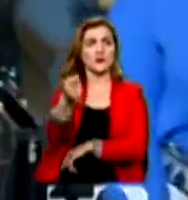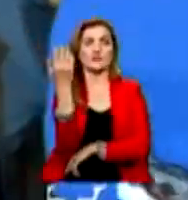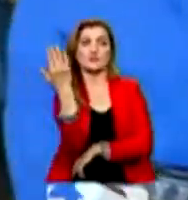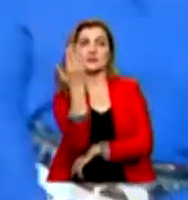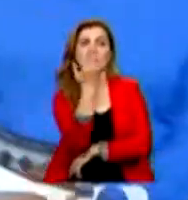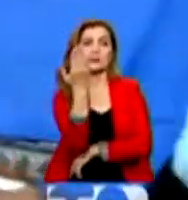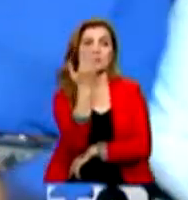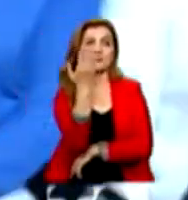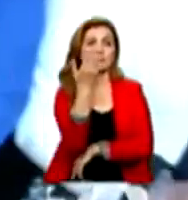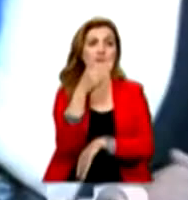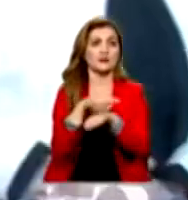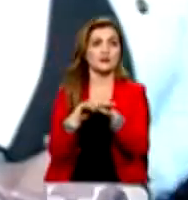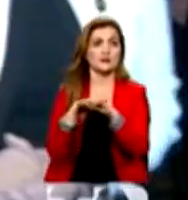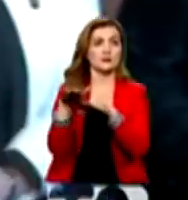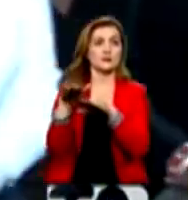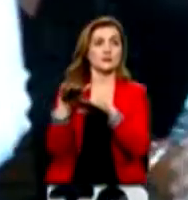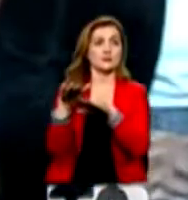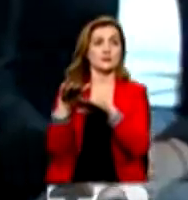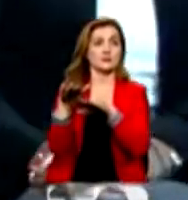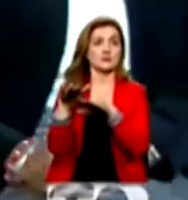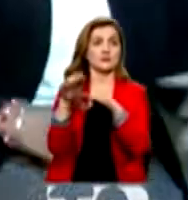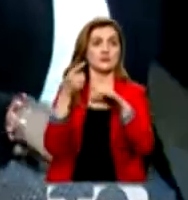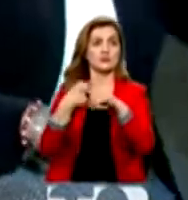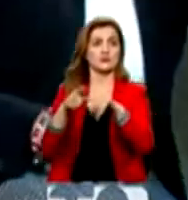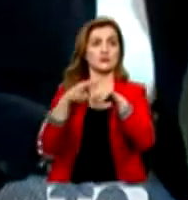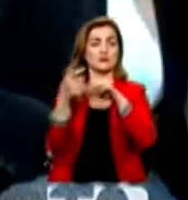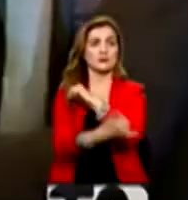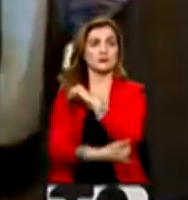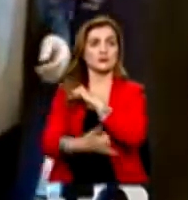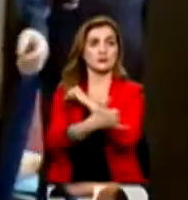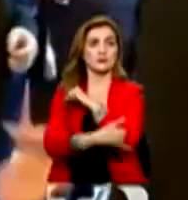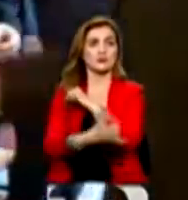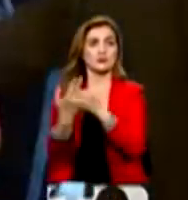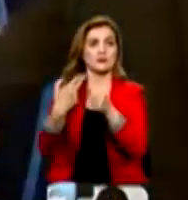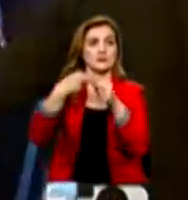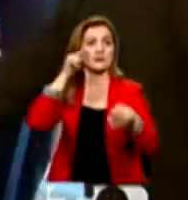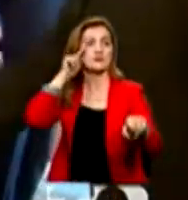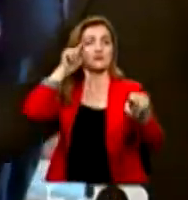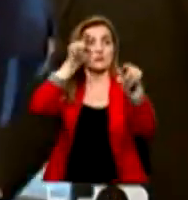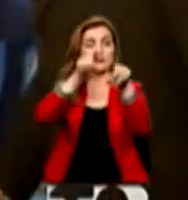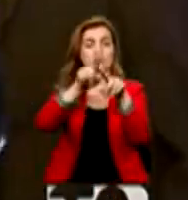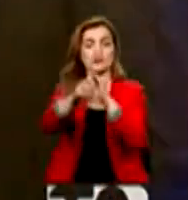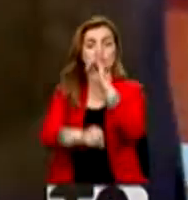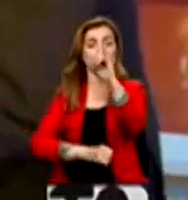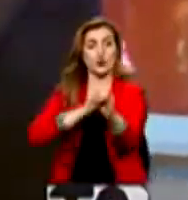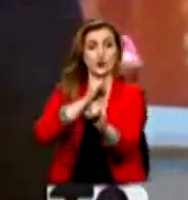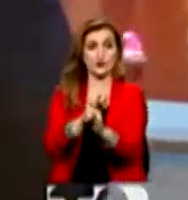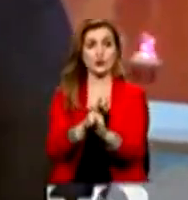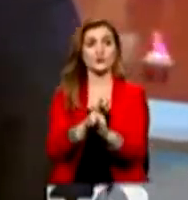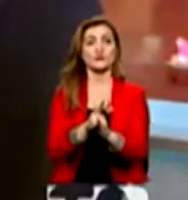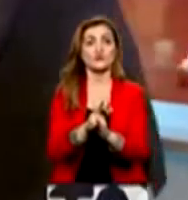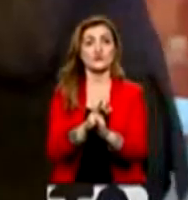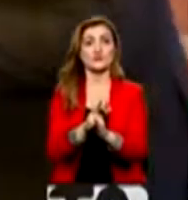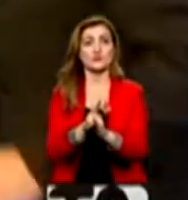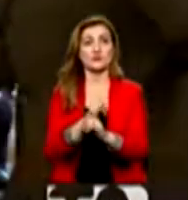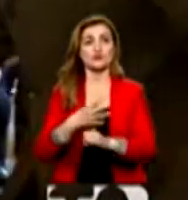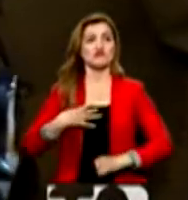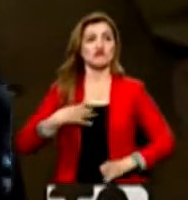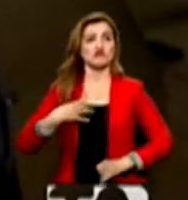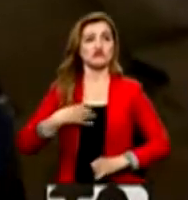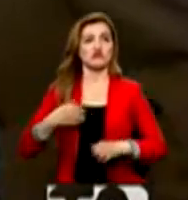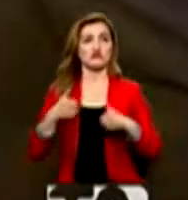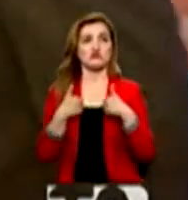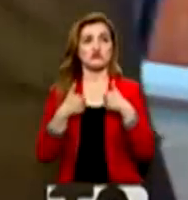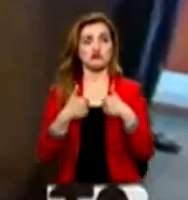así como invitados de otros países, suscribió este acuerdo internacional como un gesto de buena voluntad y de